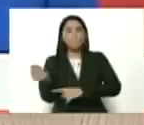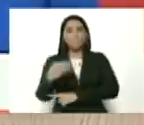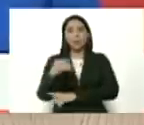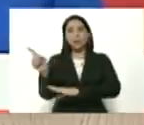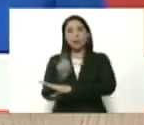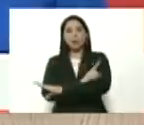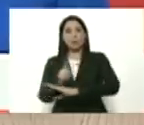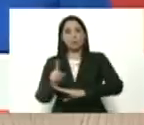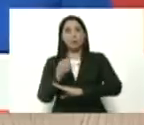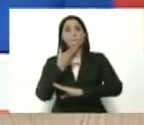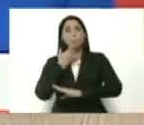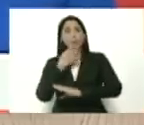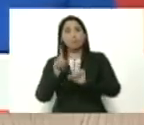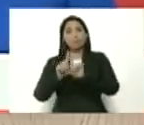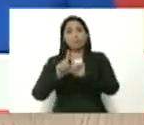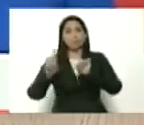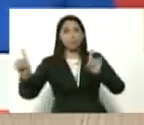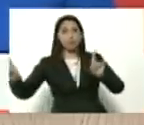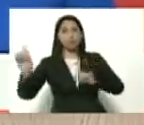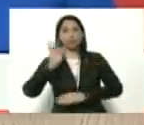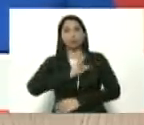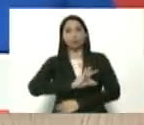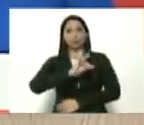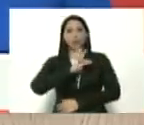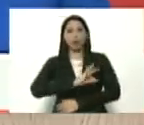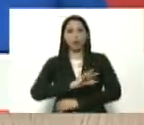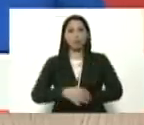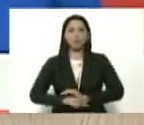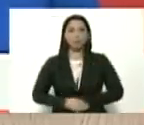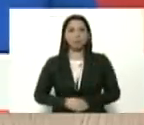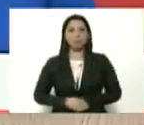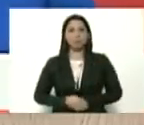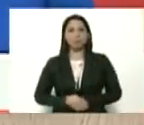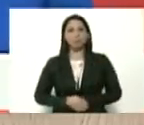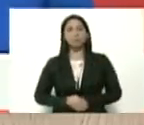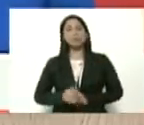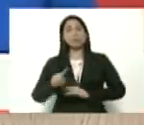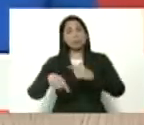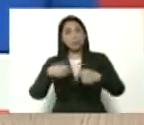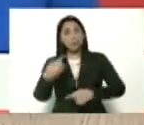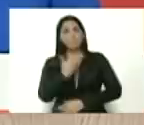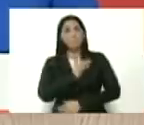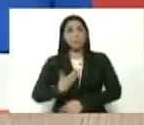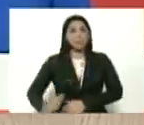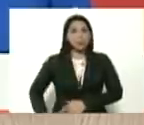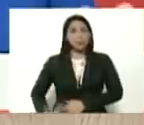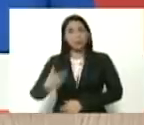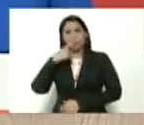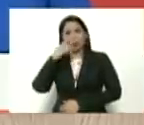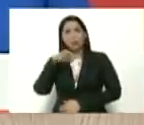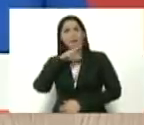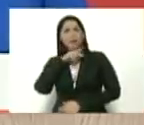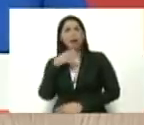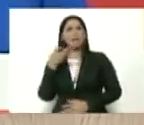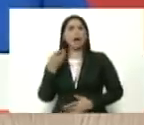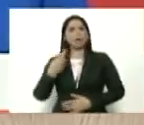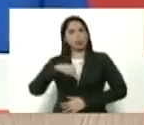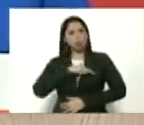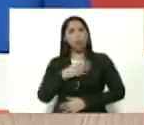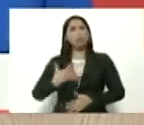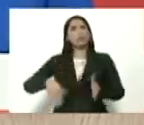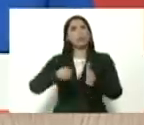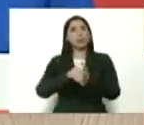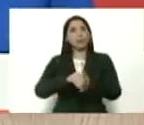efectiva es el aislamiento social. Luego el presidente hablaba de una fase, bueno, donde volveríamos a una